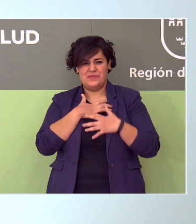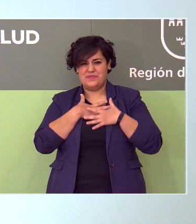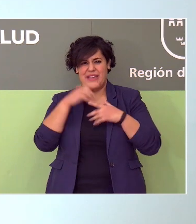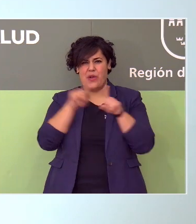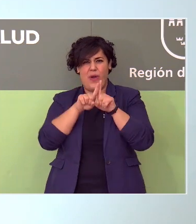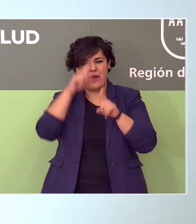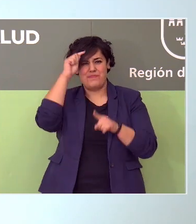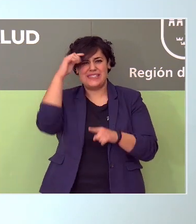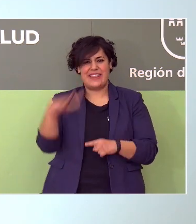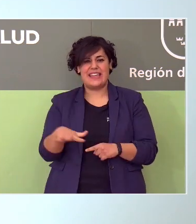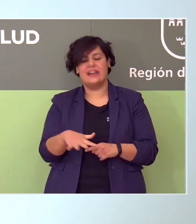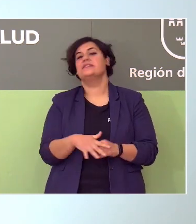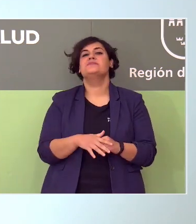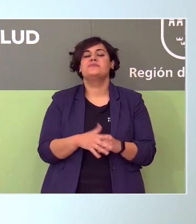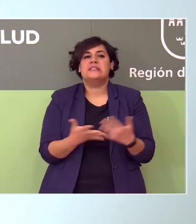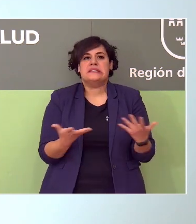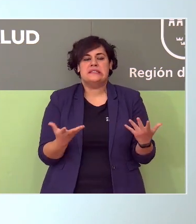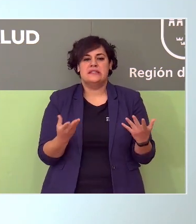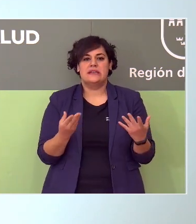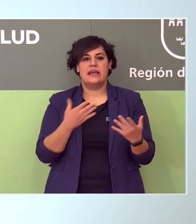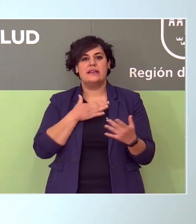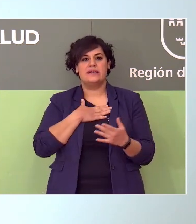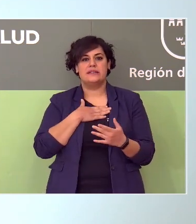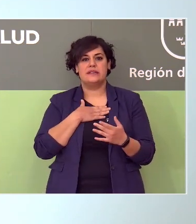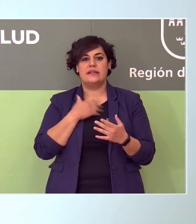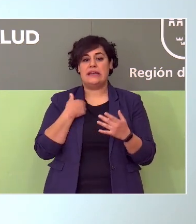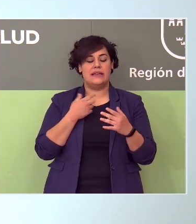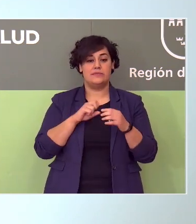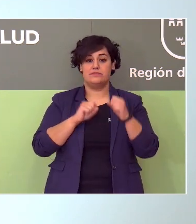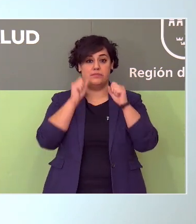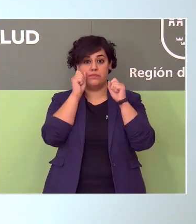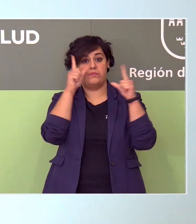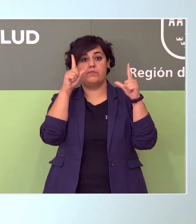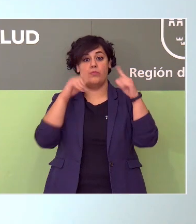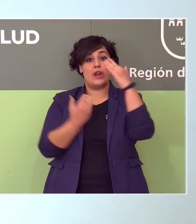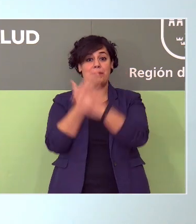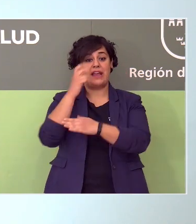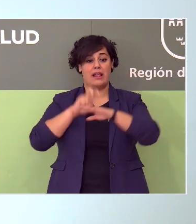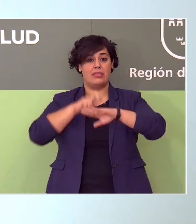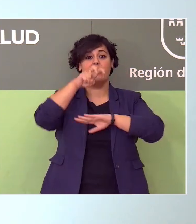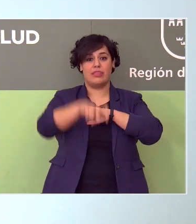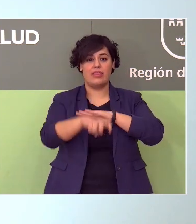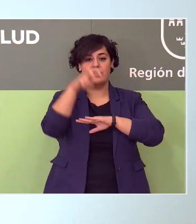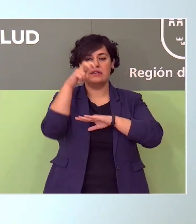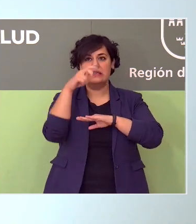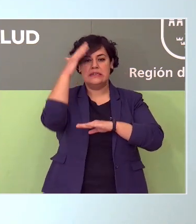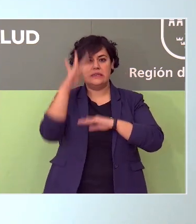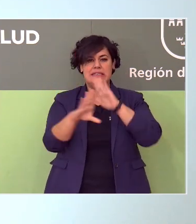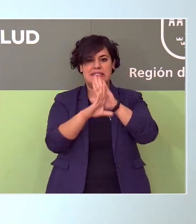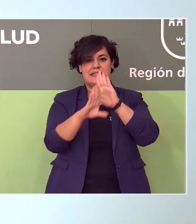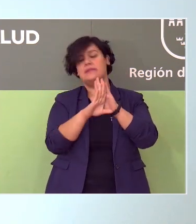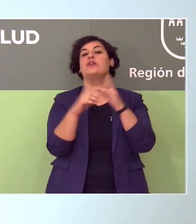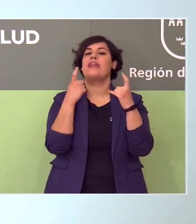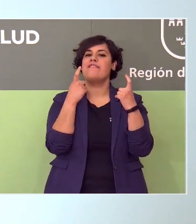pesadilla, pero de la que no escapamos cuando nos levantamos, pero ya queda mucho menos. Las cifras en nuestra